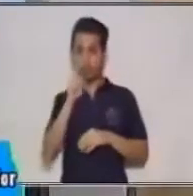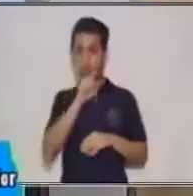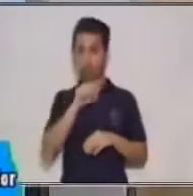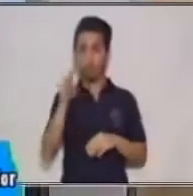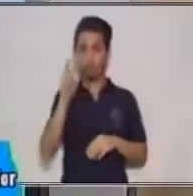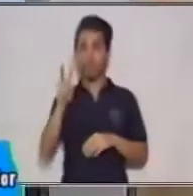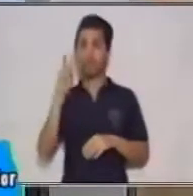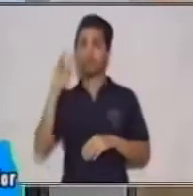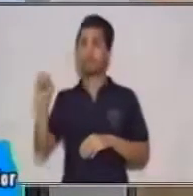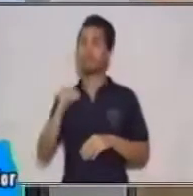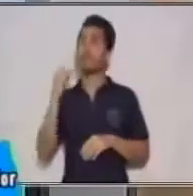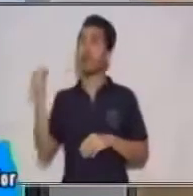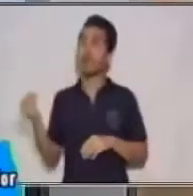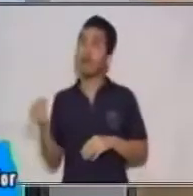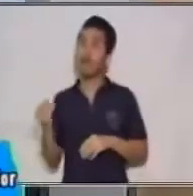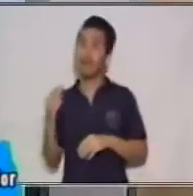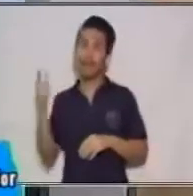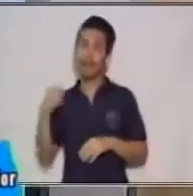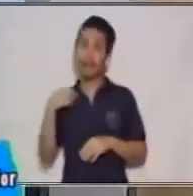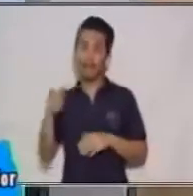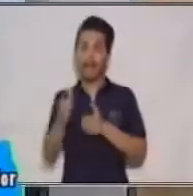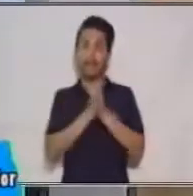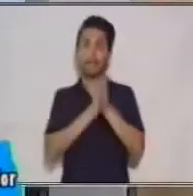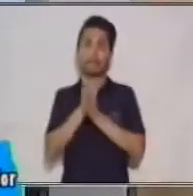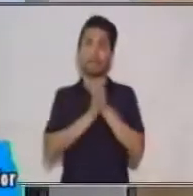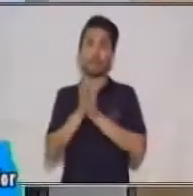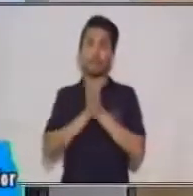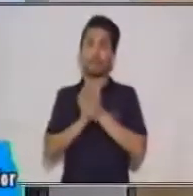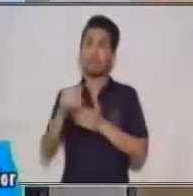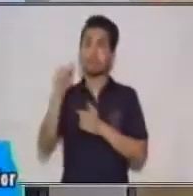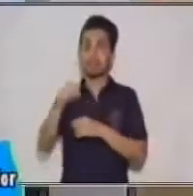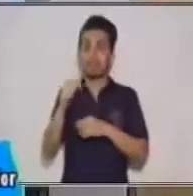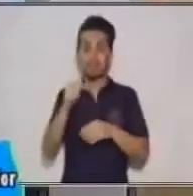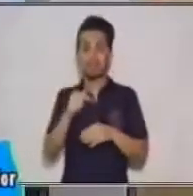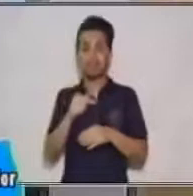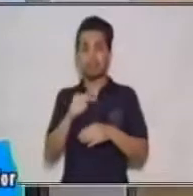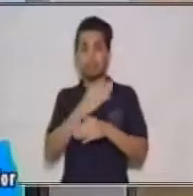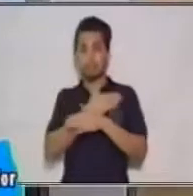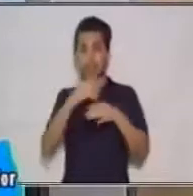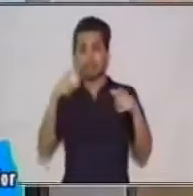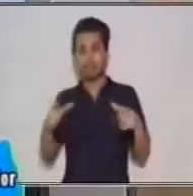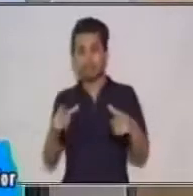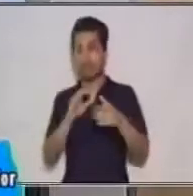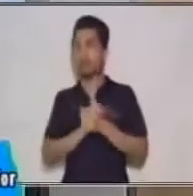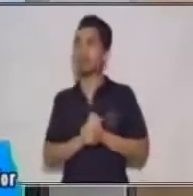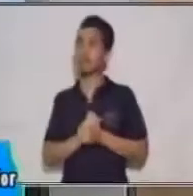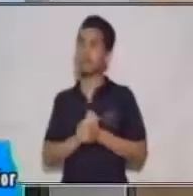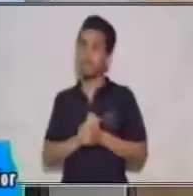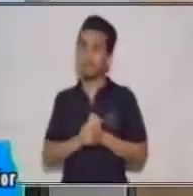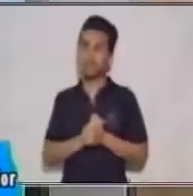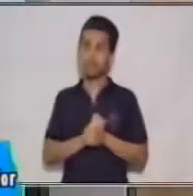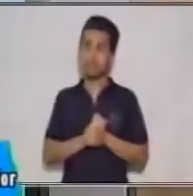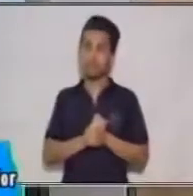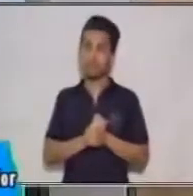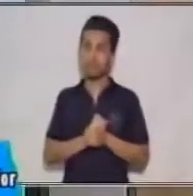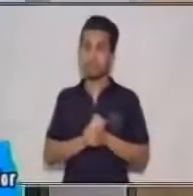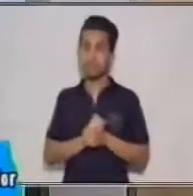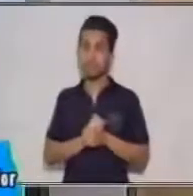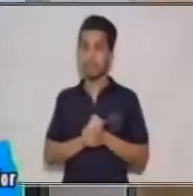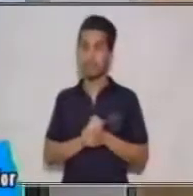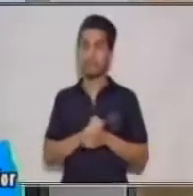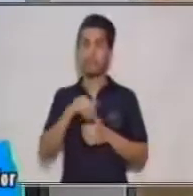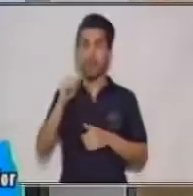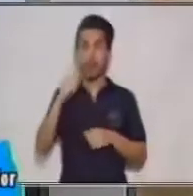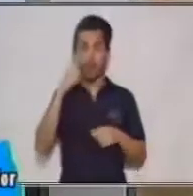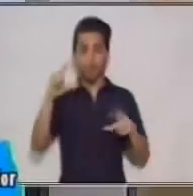porque acá pude aprovechar más de este pastel. Veámoslo ahora en una